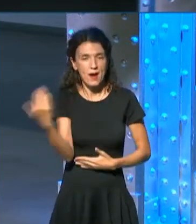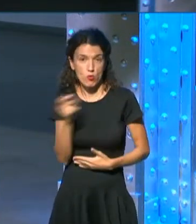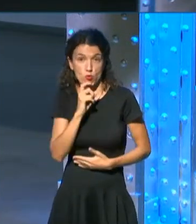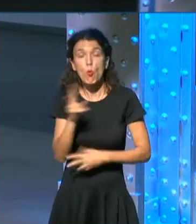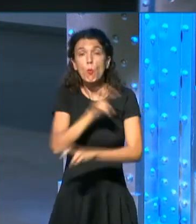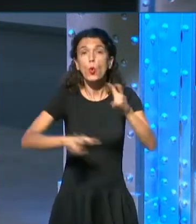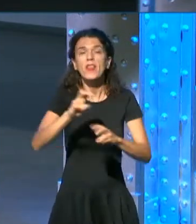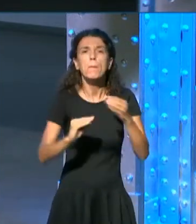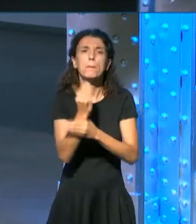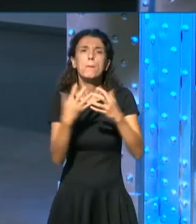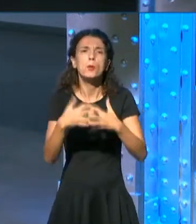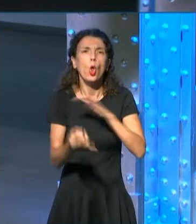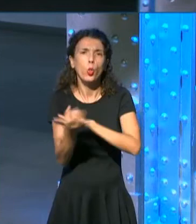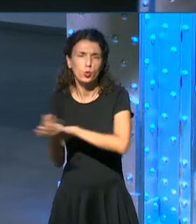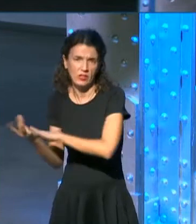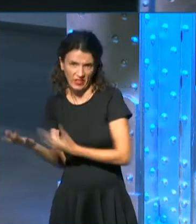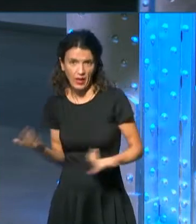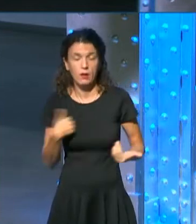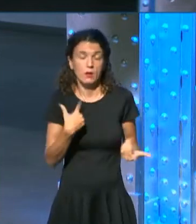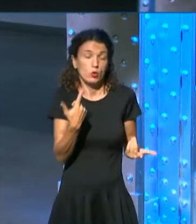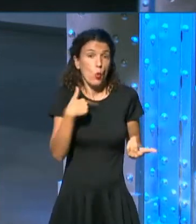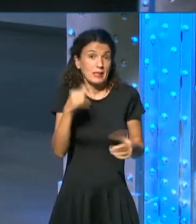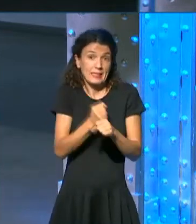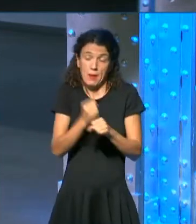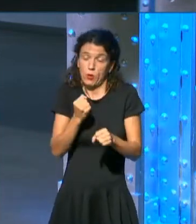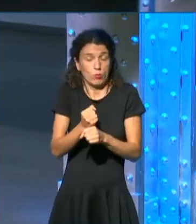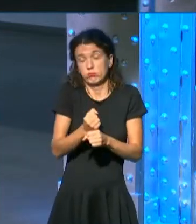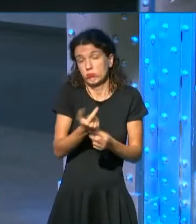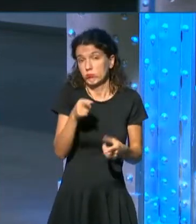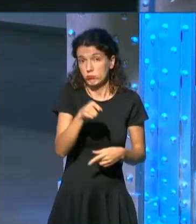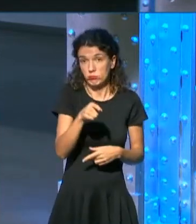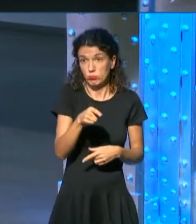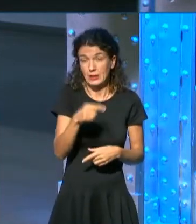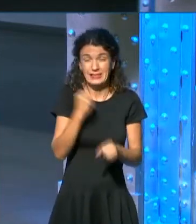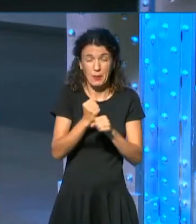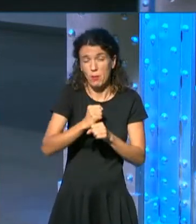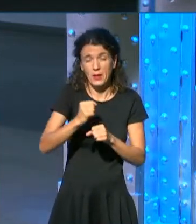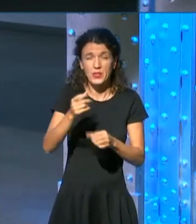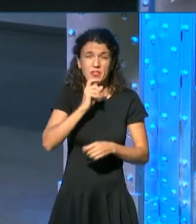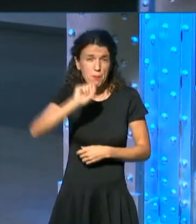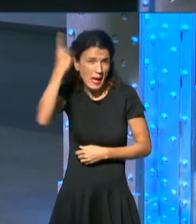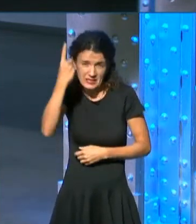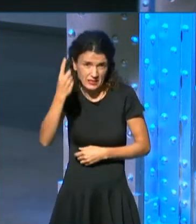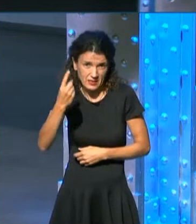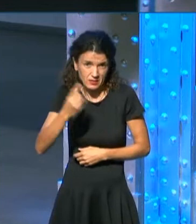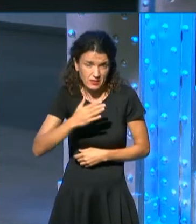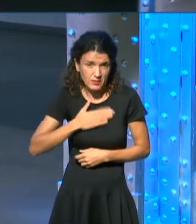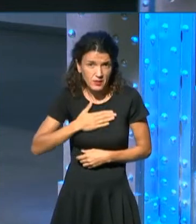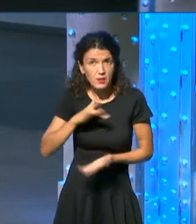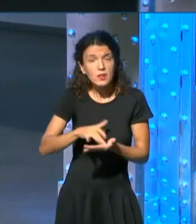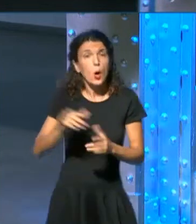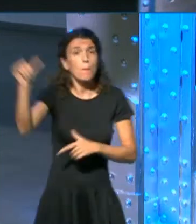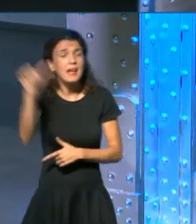búsqueda de la productividad, y esto lo ilustra para mí uno de los trabajos más inexplicablemente laboriosos y complejos que he visto nunca, que esto viene en la